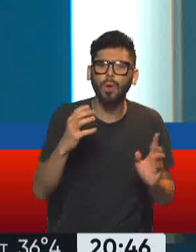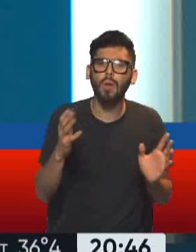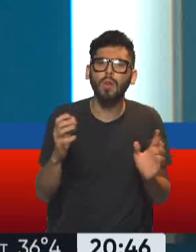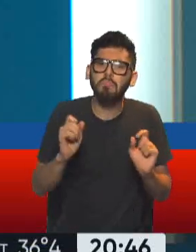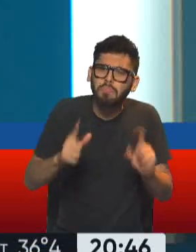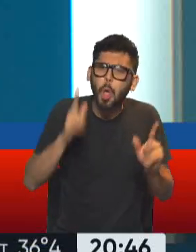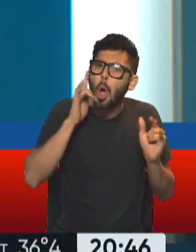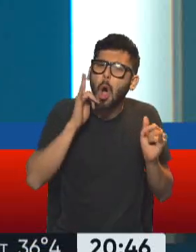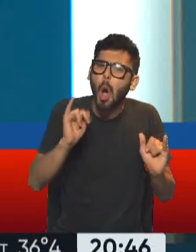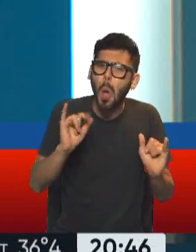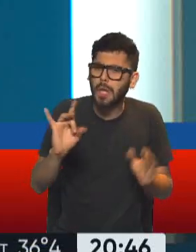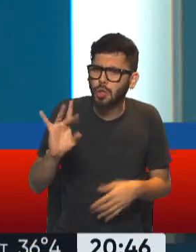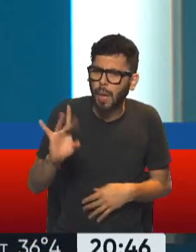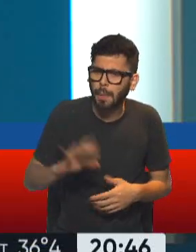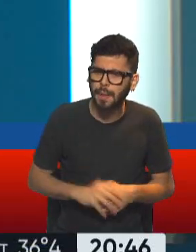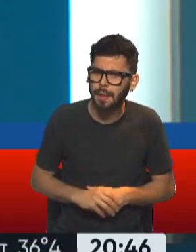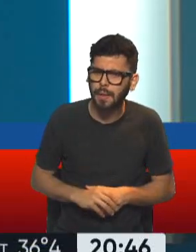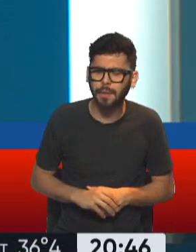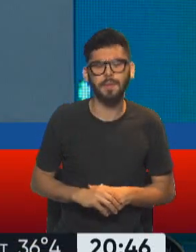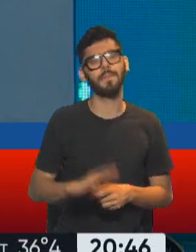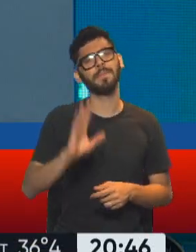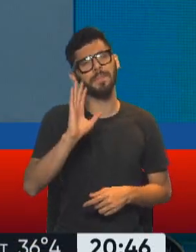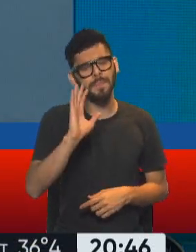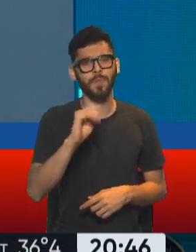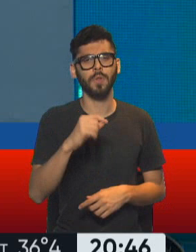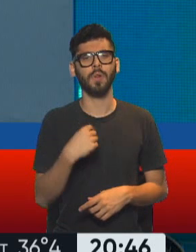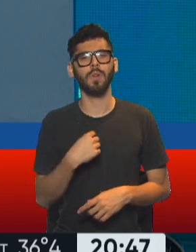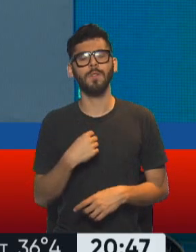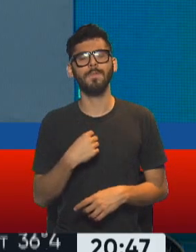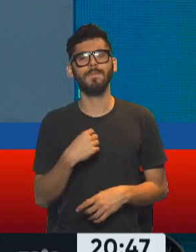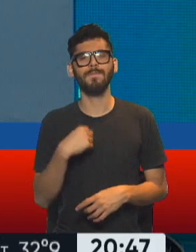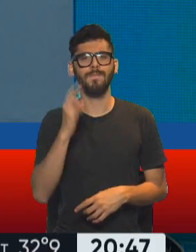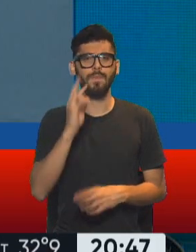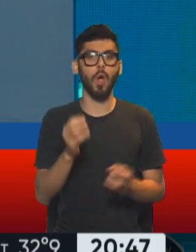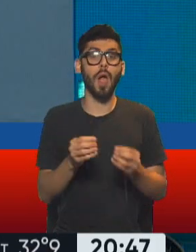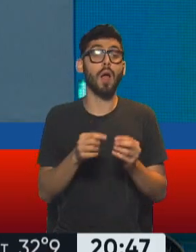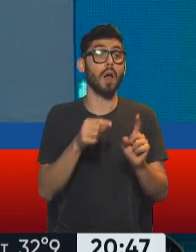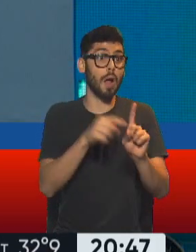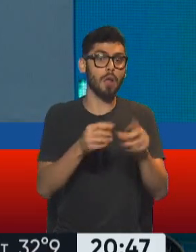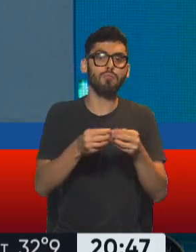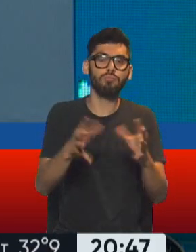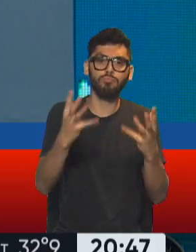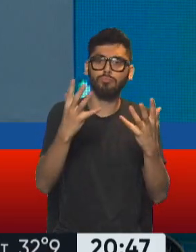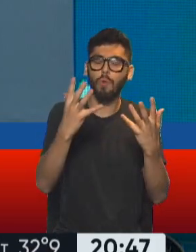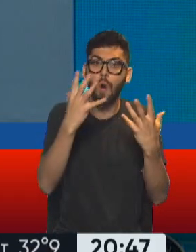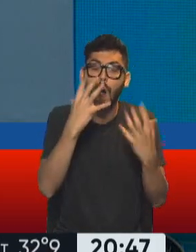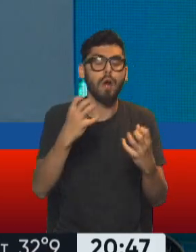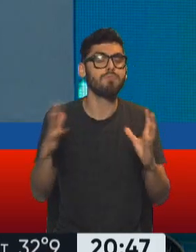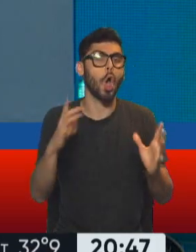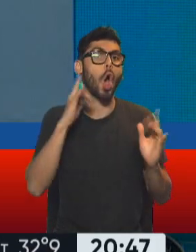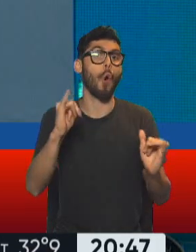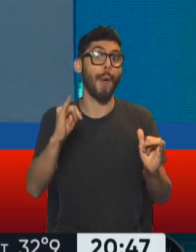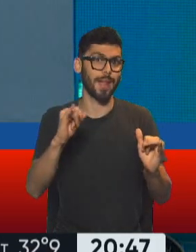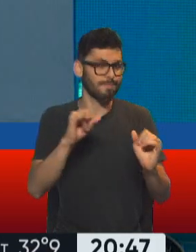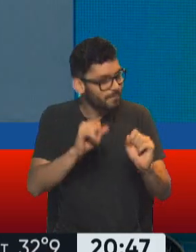mira el yo avalo con eso lo que nosotros veíamos es que nace como un fenómeno juvenil en el sentido de que había un